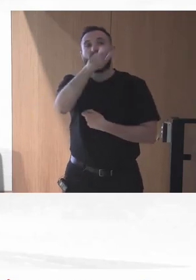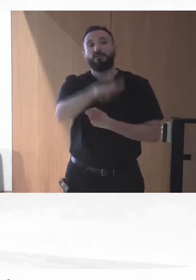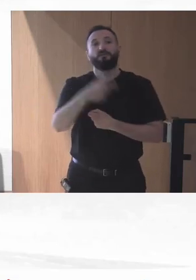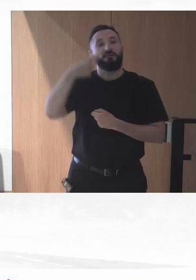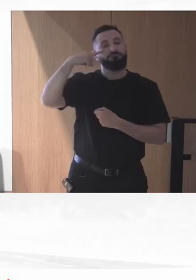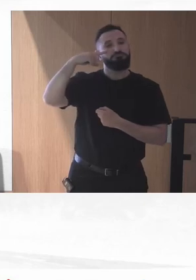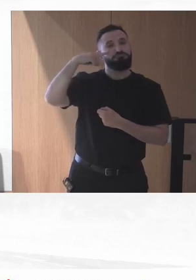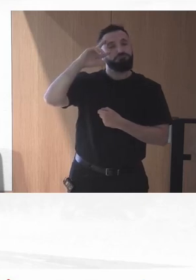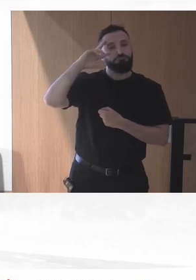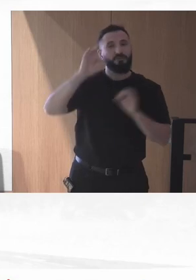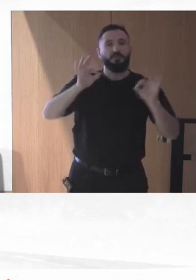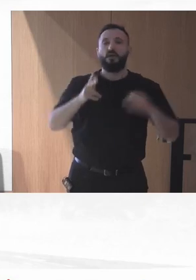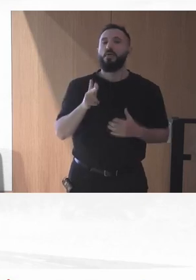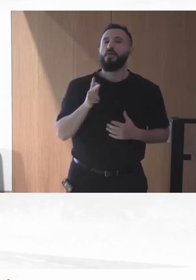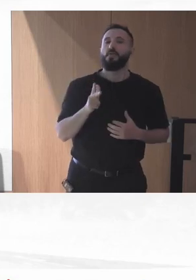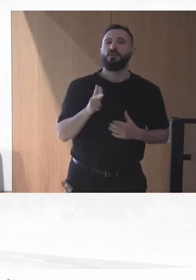derecho internacional